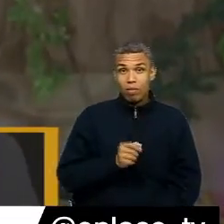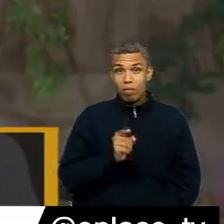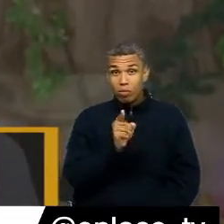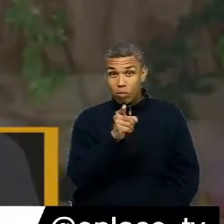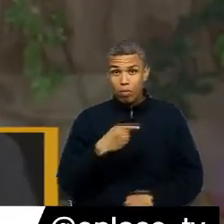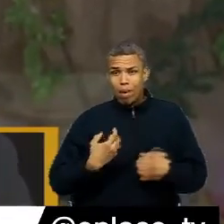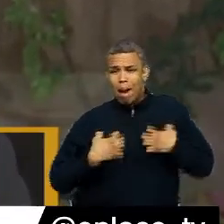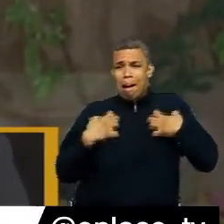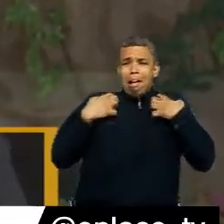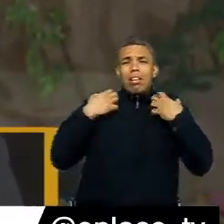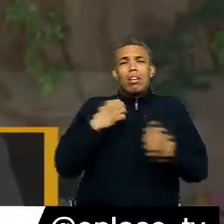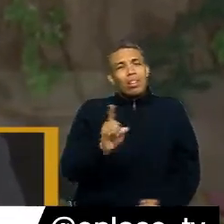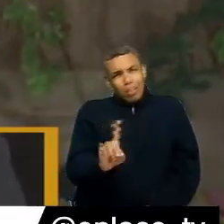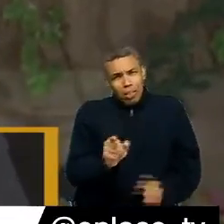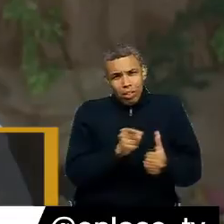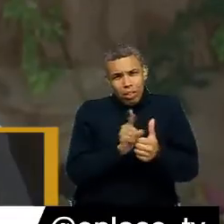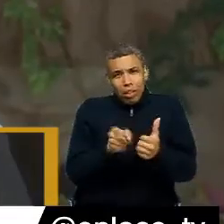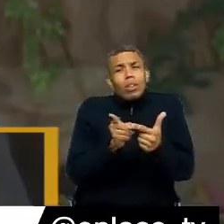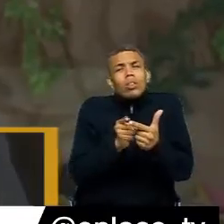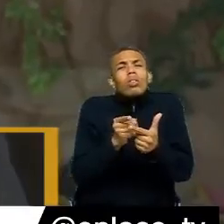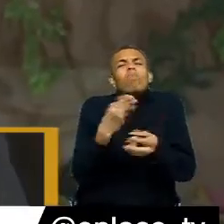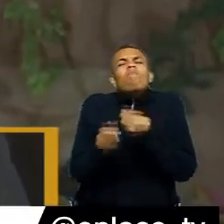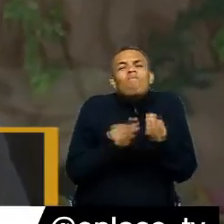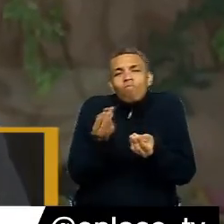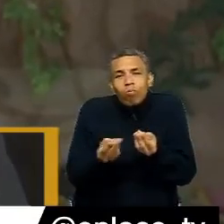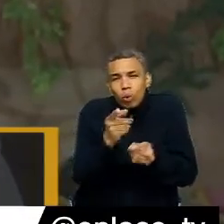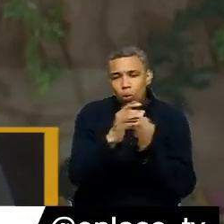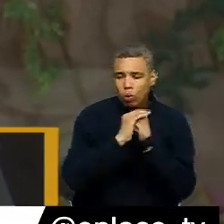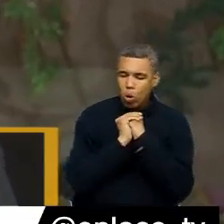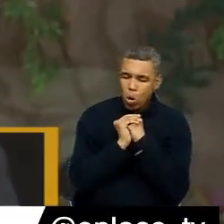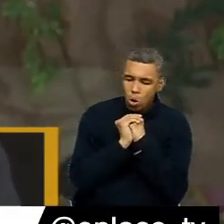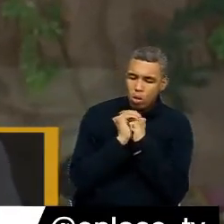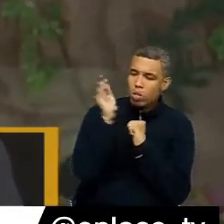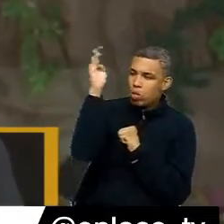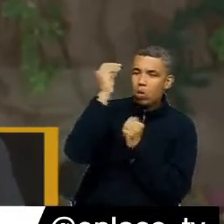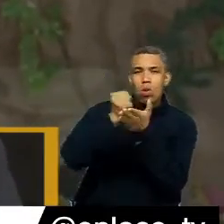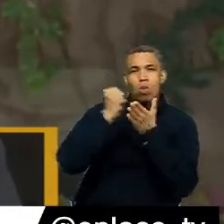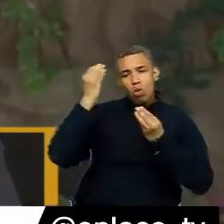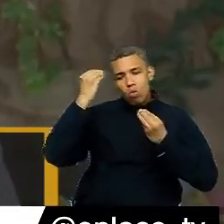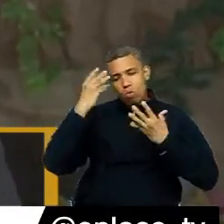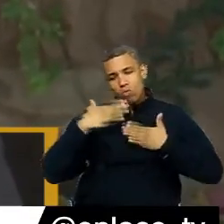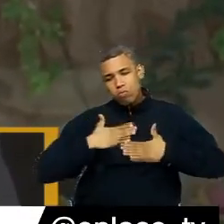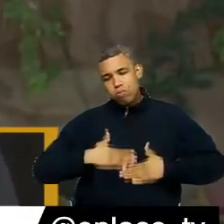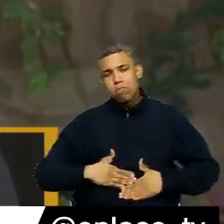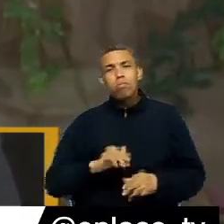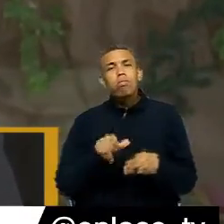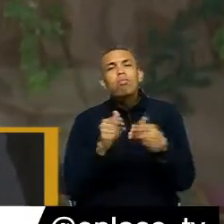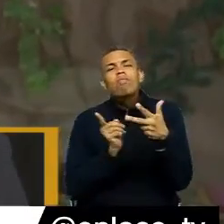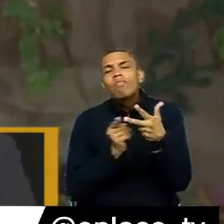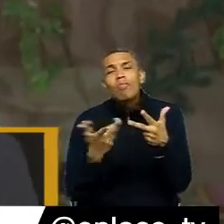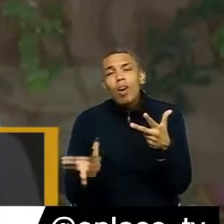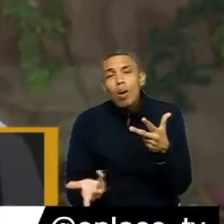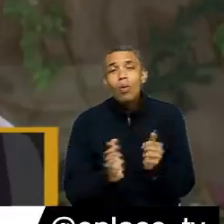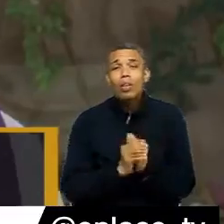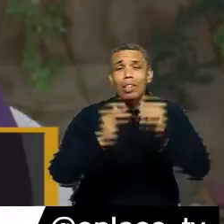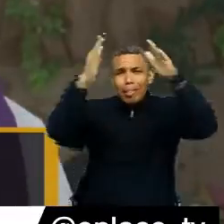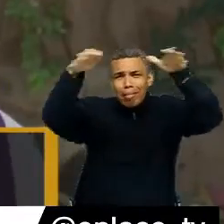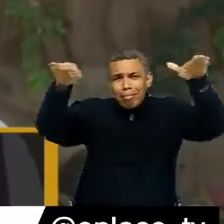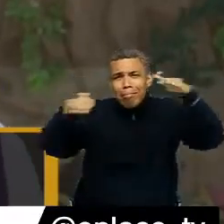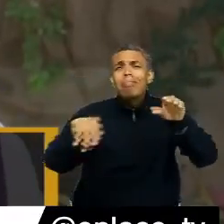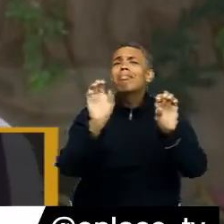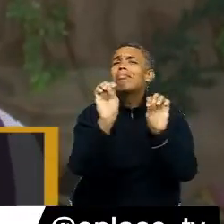que no. Dos, que ore más bien. Y tercero, eso es un tiempo de Navidad propicio para no espantarnos con cosas que no